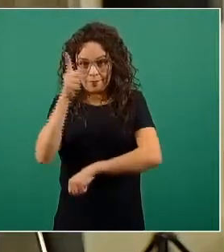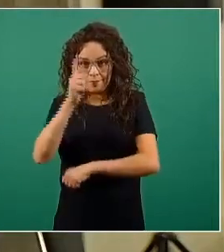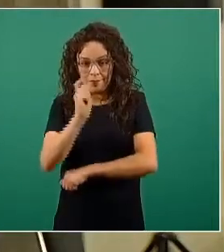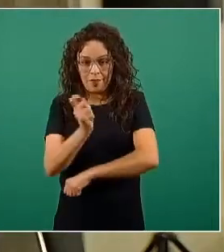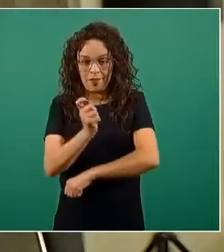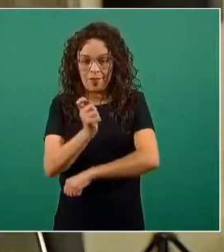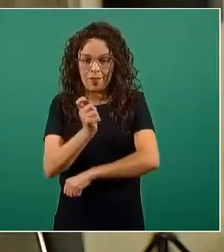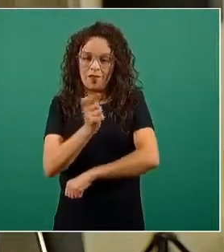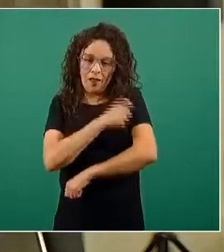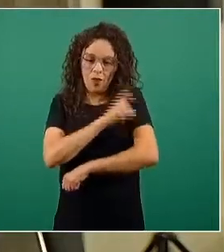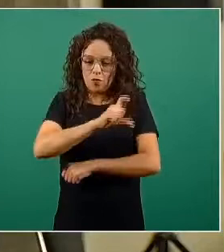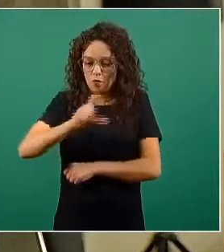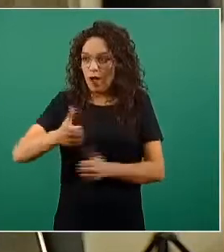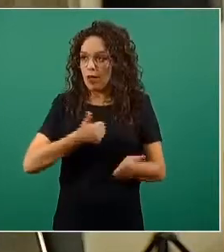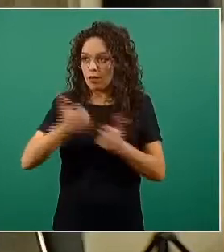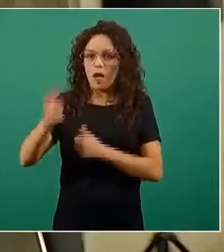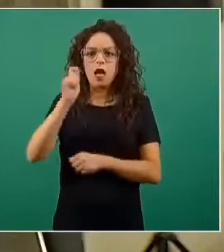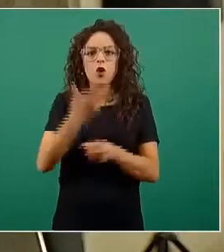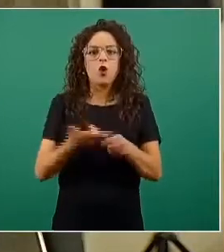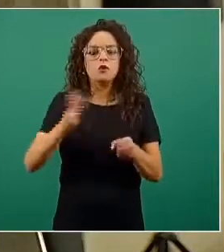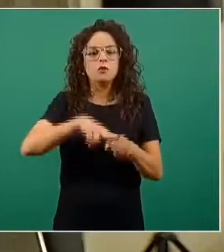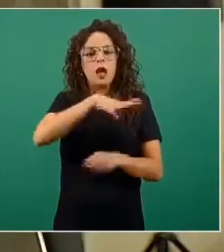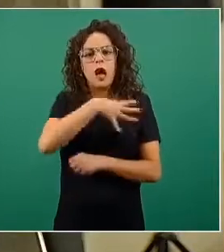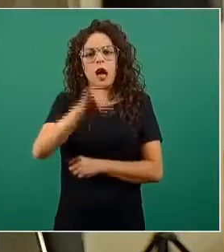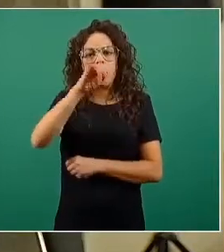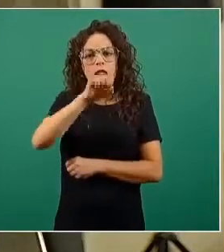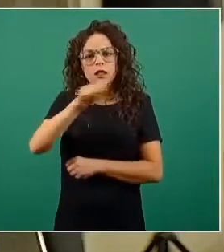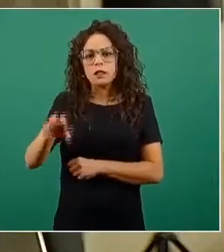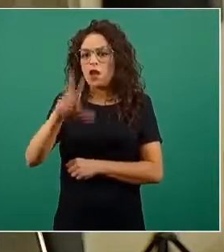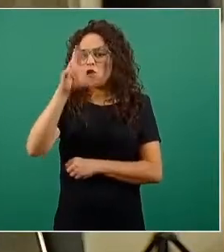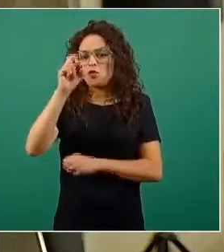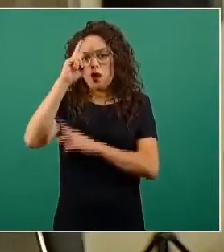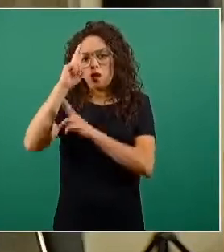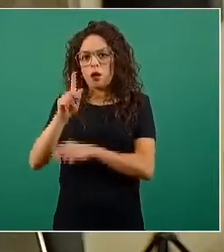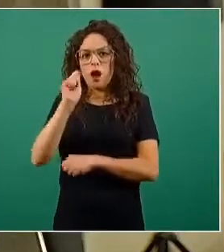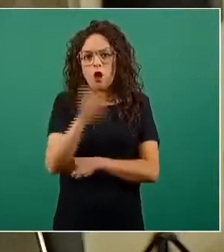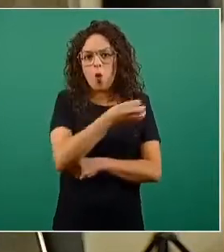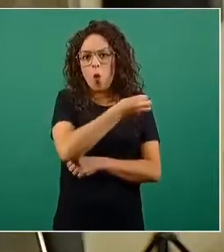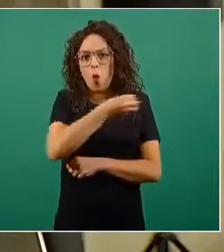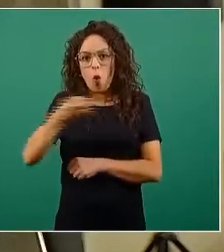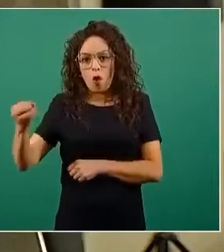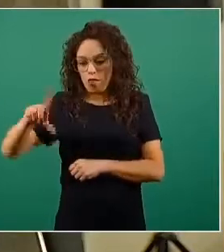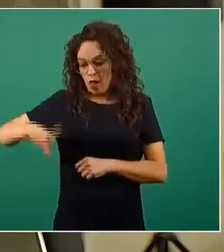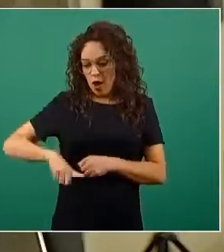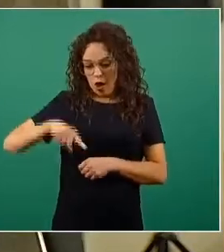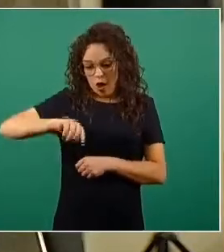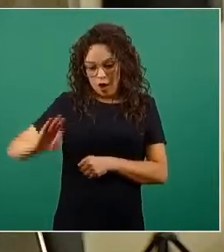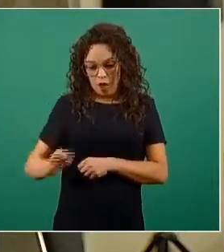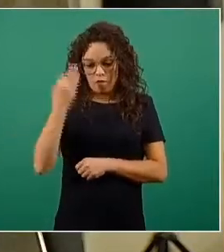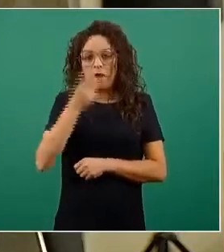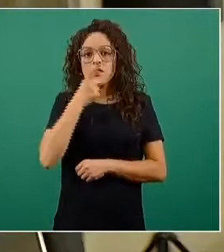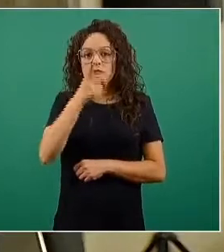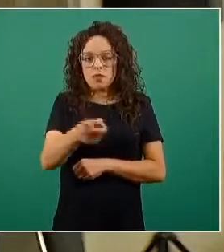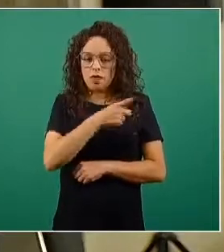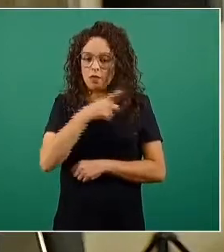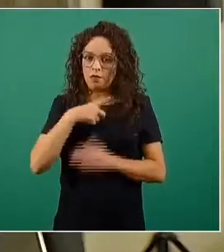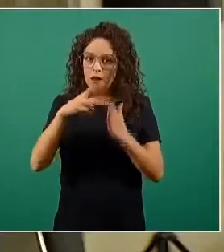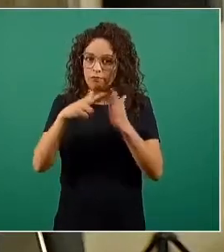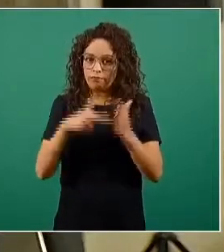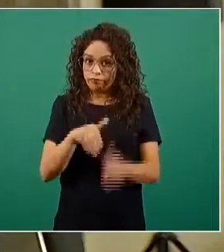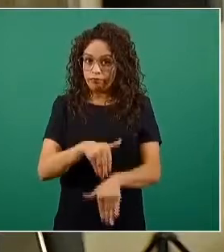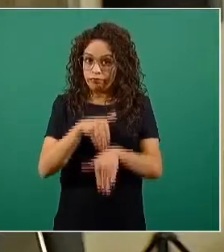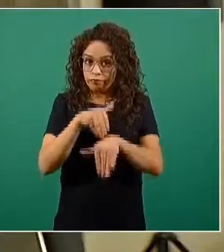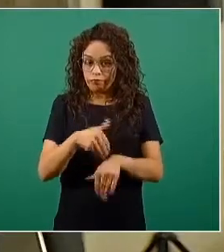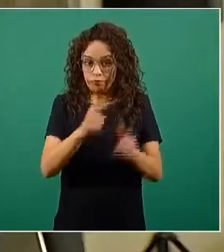del Issste, no respetan el orden de vacunación puesta por el gobierno federal, ya que el primer día se